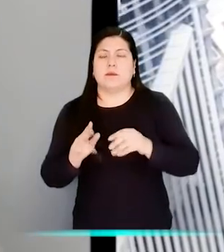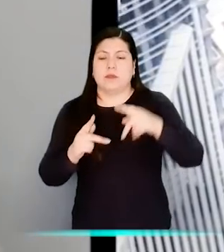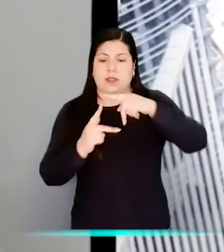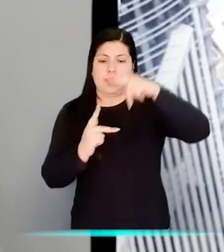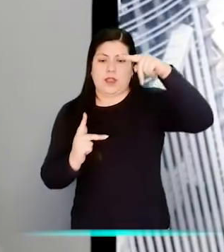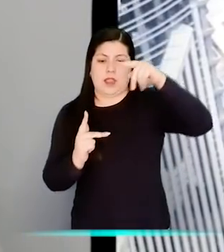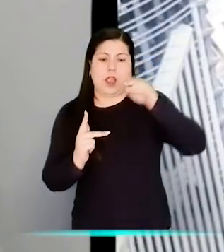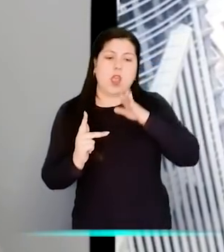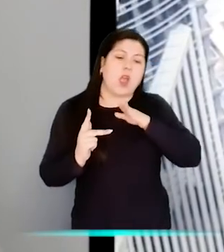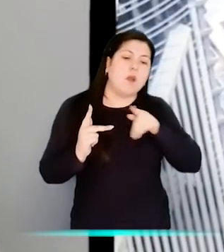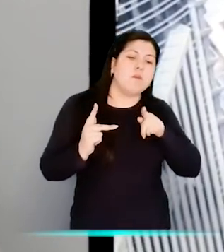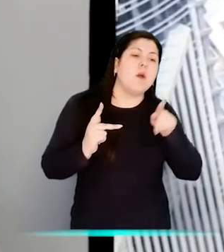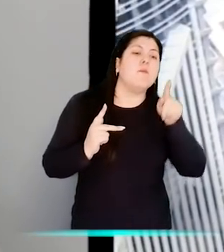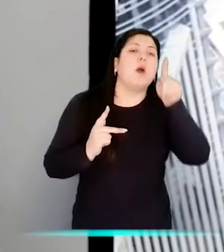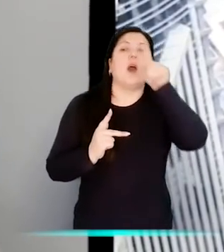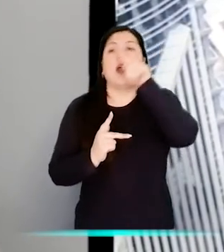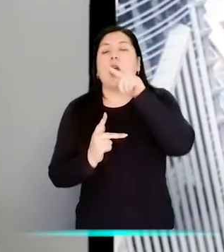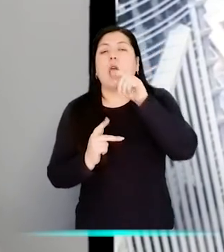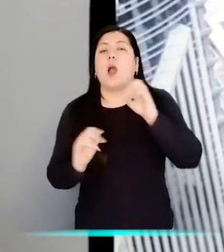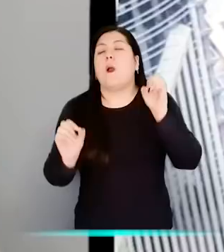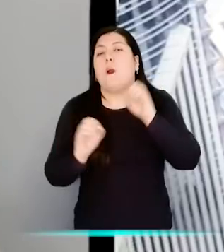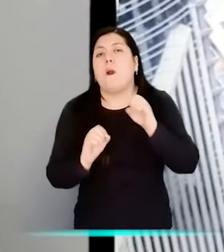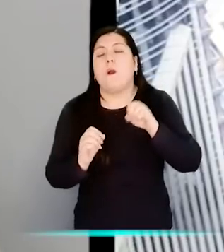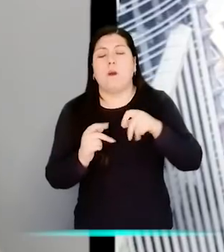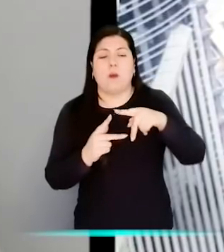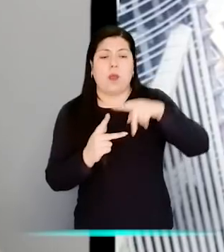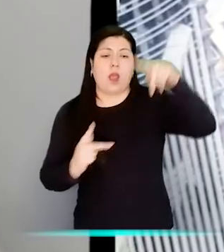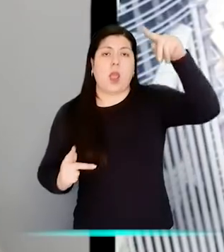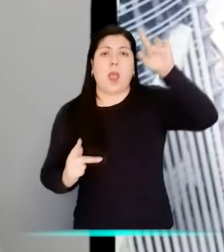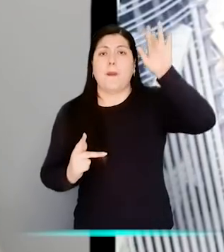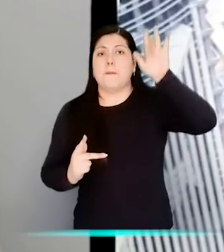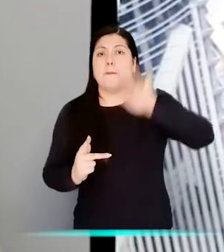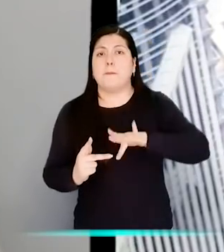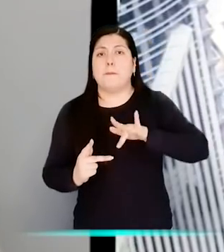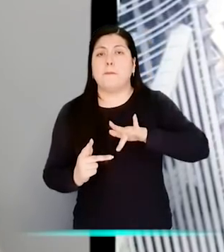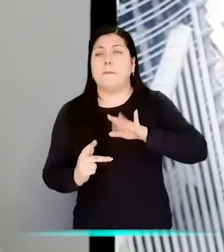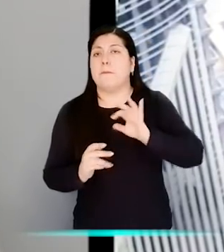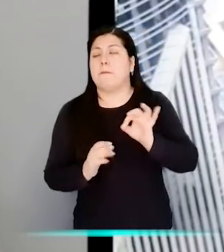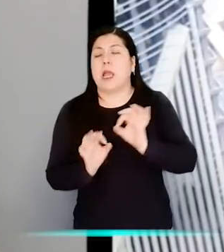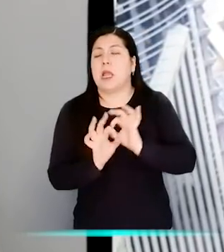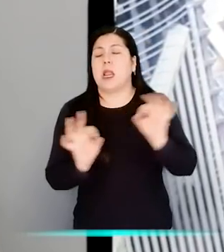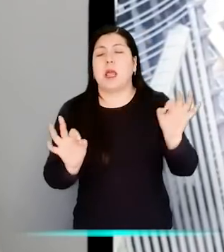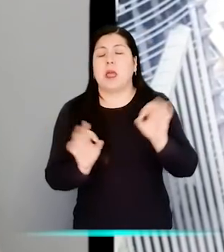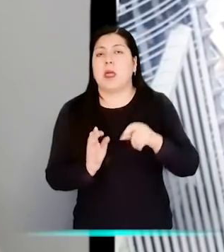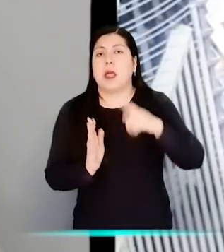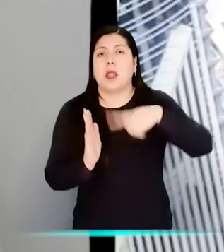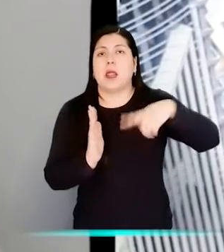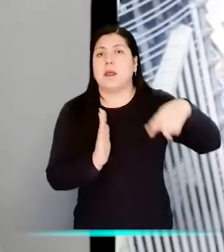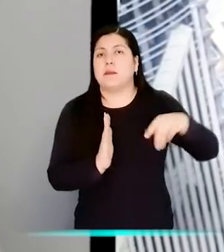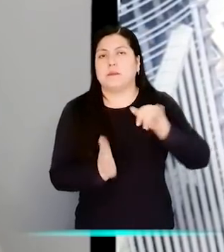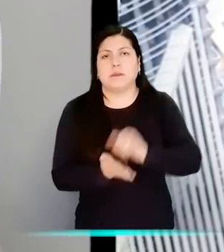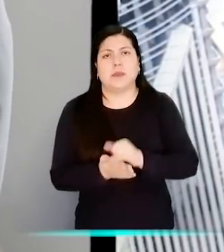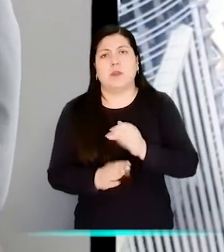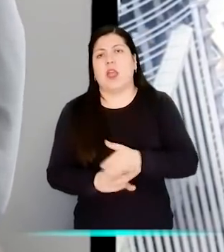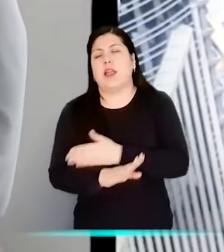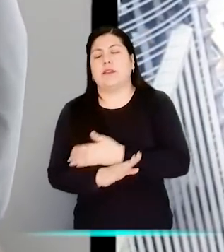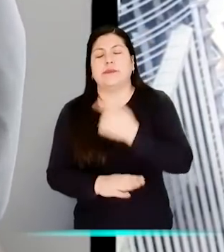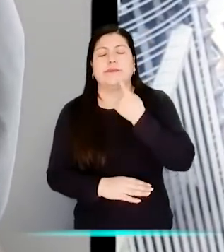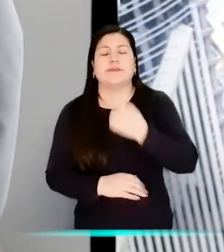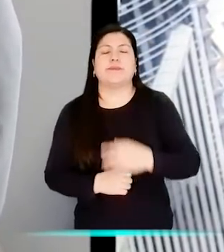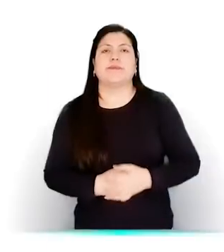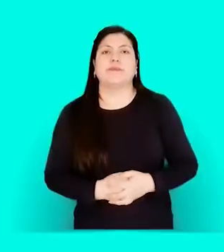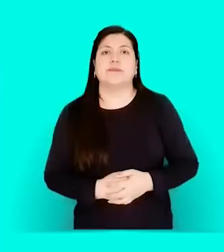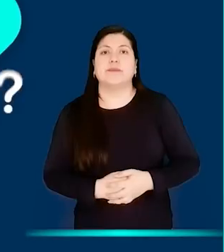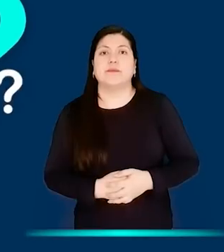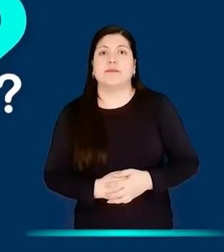de cualquiera de los candidatos en este caso, o no marcaría la tarjeta electoral que es igual a como lo expresamos